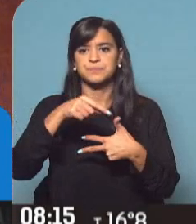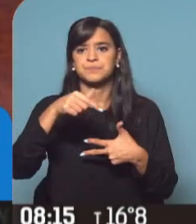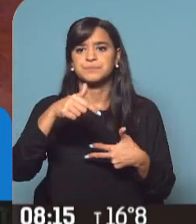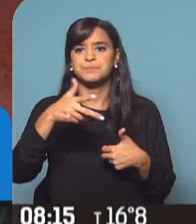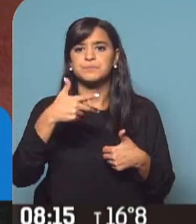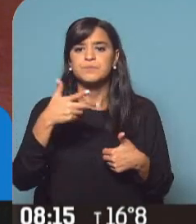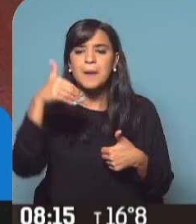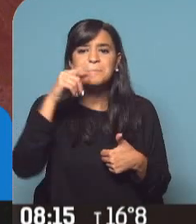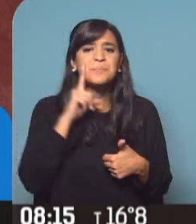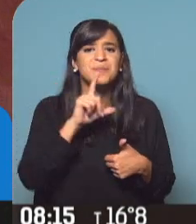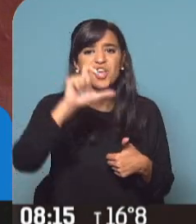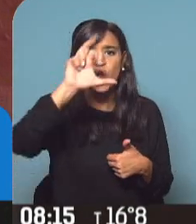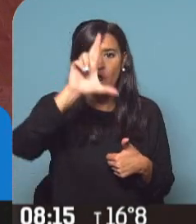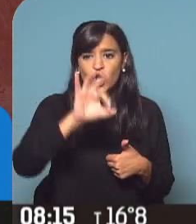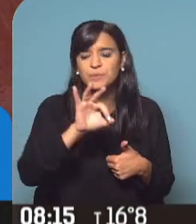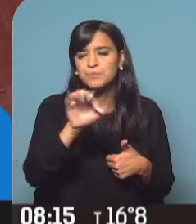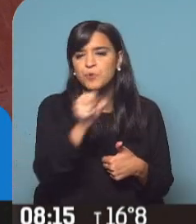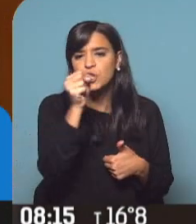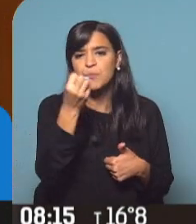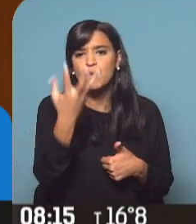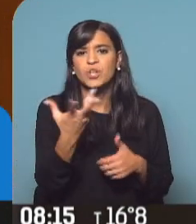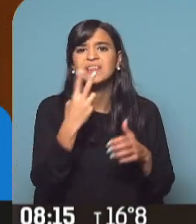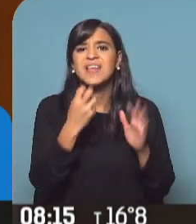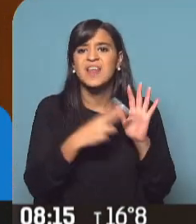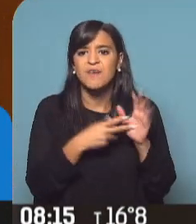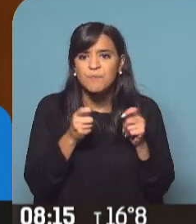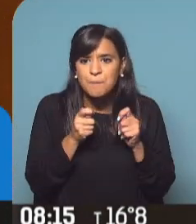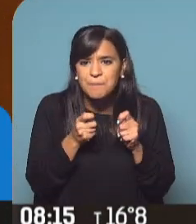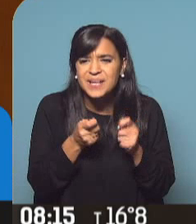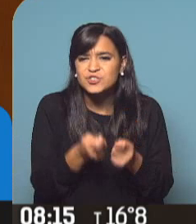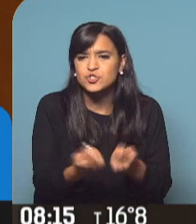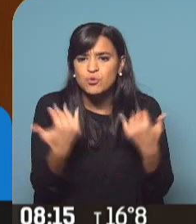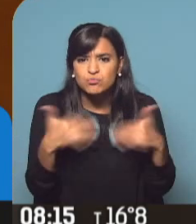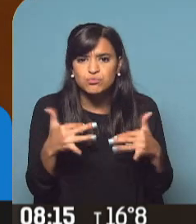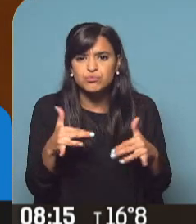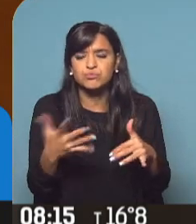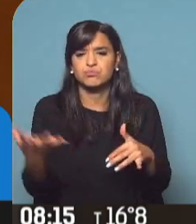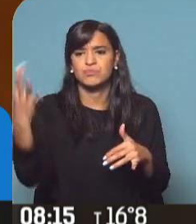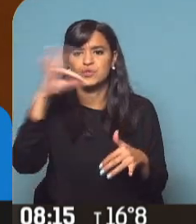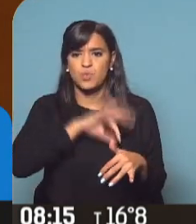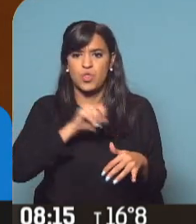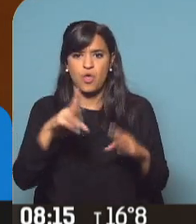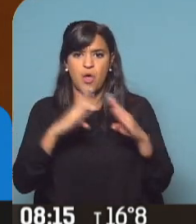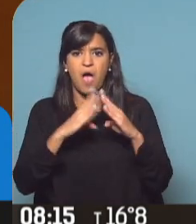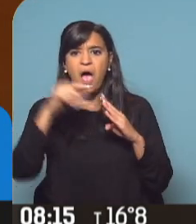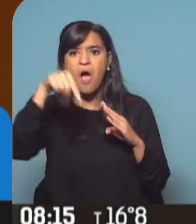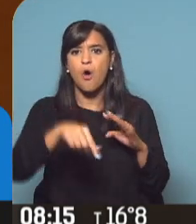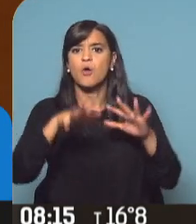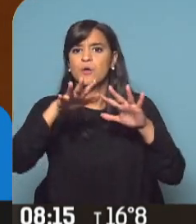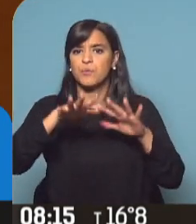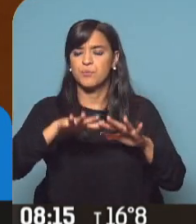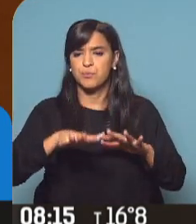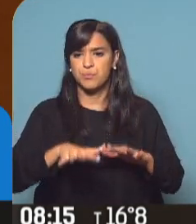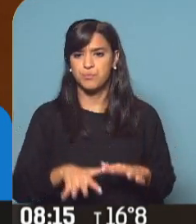importante porque porque digamos las tarifas venían presionando fuertemente sobre los ingresos de los hogares por lo cual ahora van a tener un poco más de